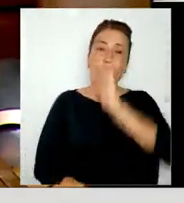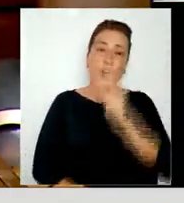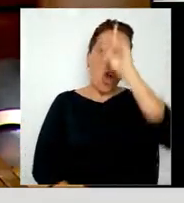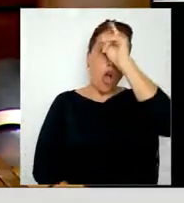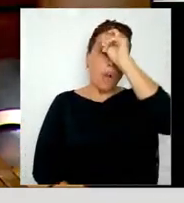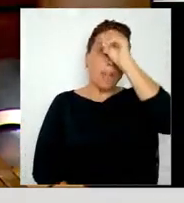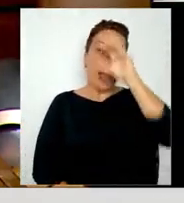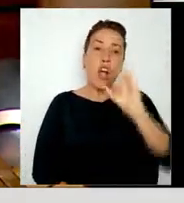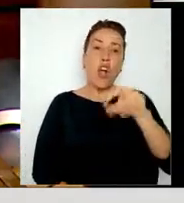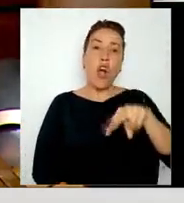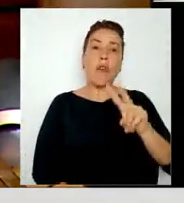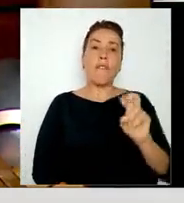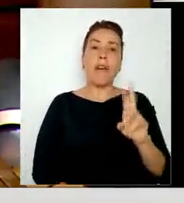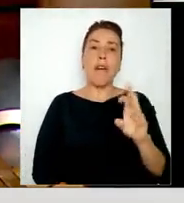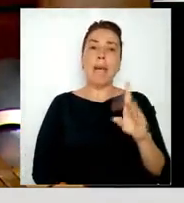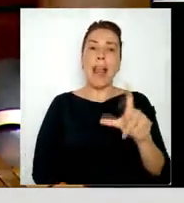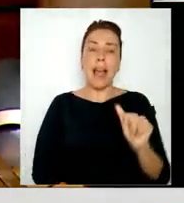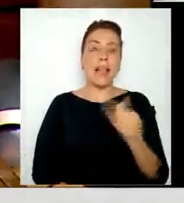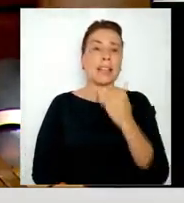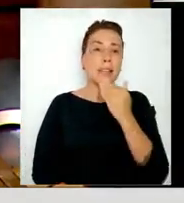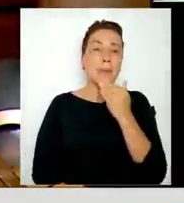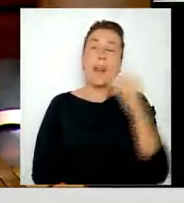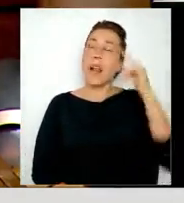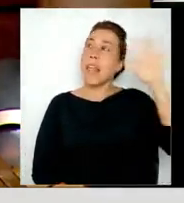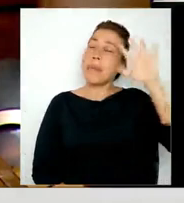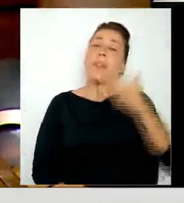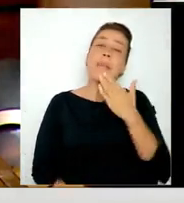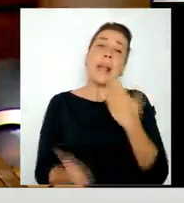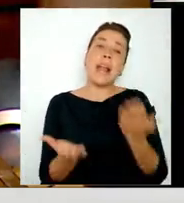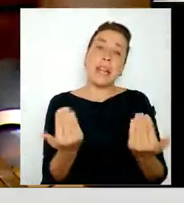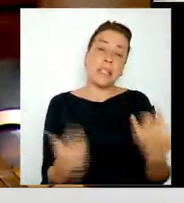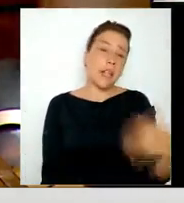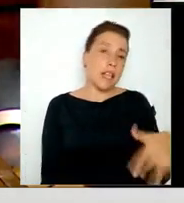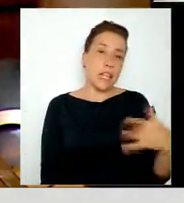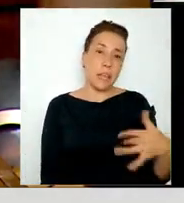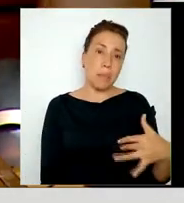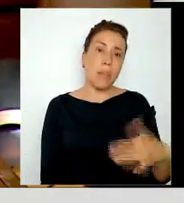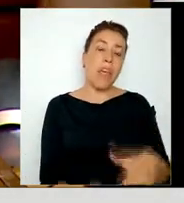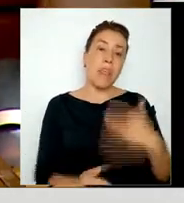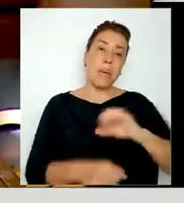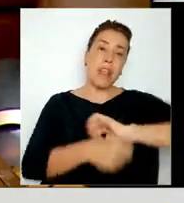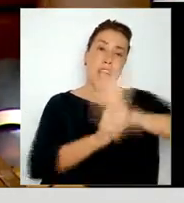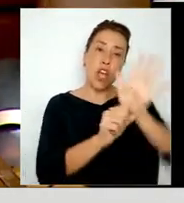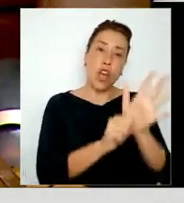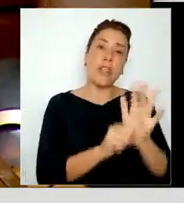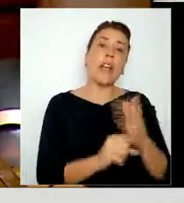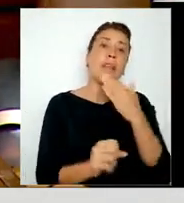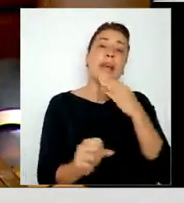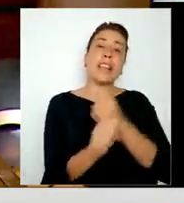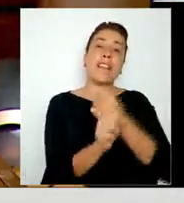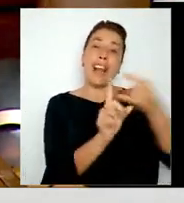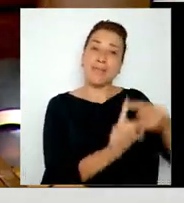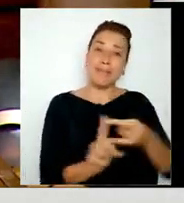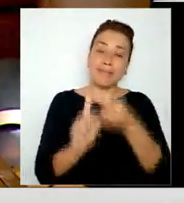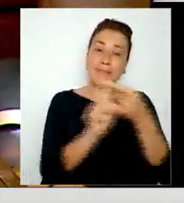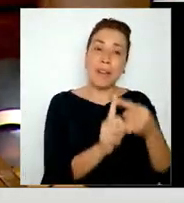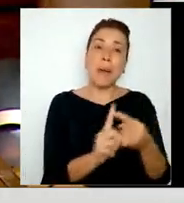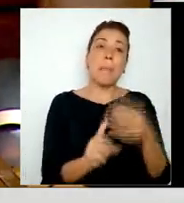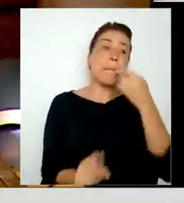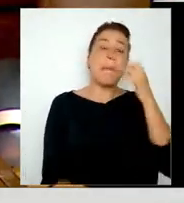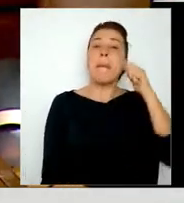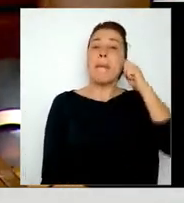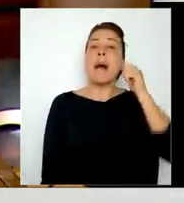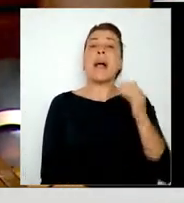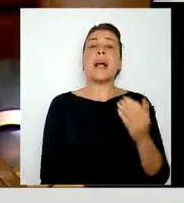sectorial pero también nos imaginamos que es una necesidad importante postcovid como el teletrabajo para las mamás y papás que están sin red de apoyo y que